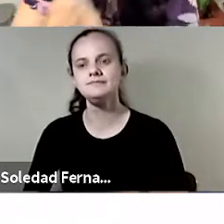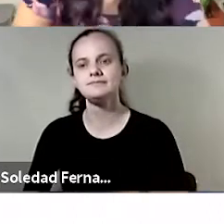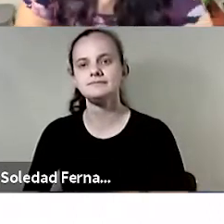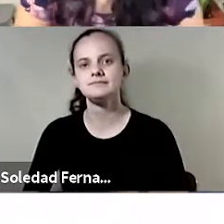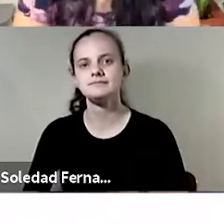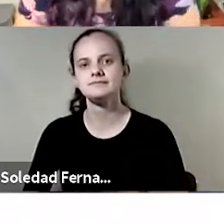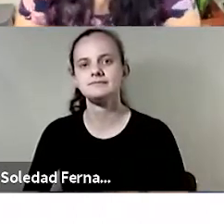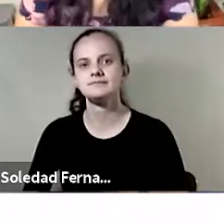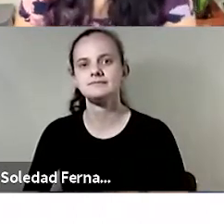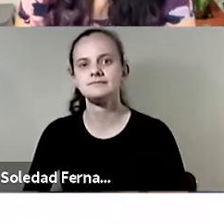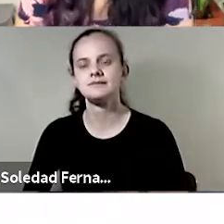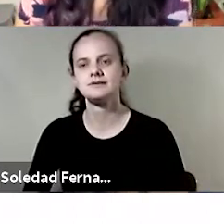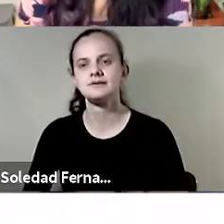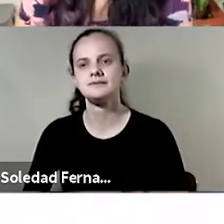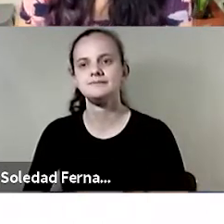personas.